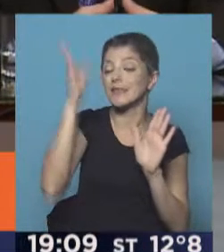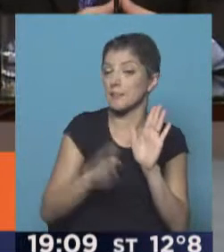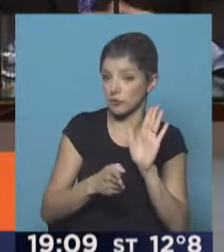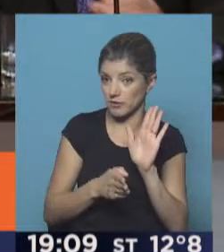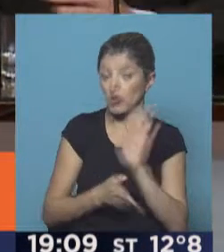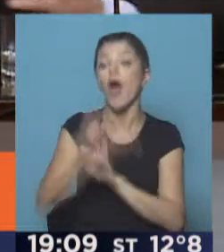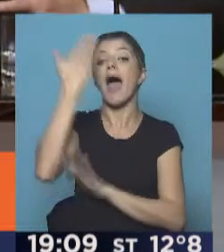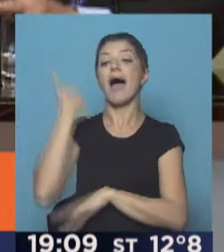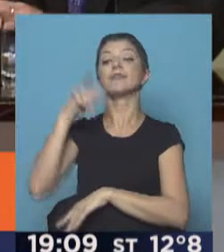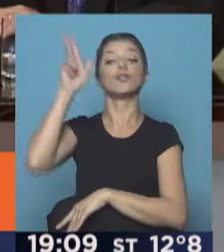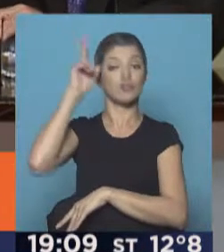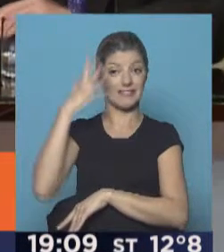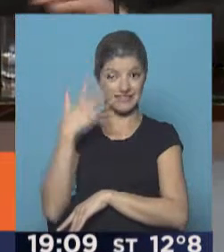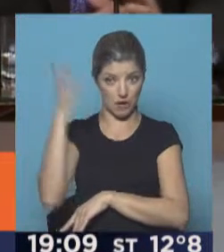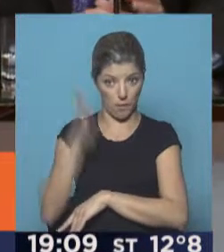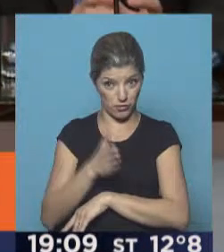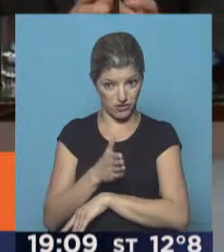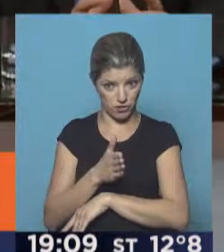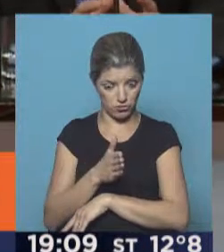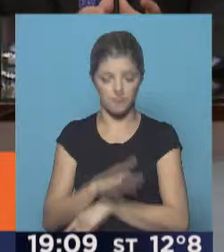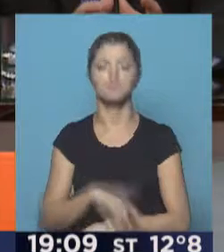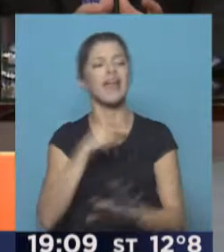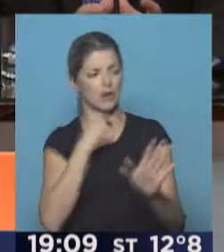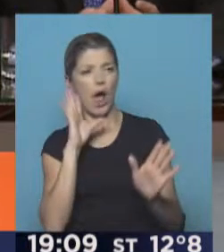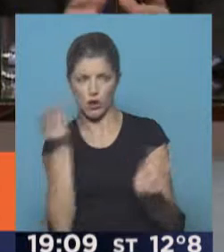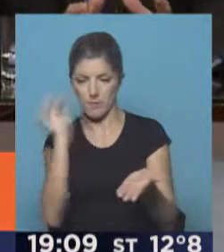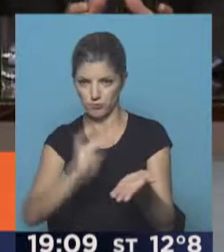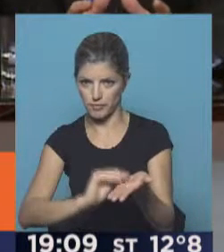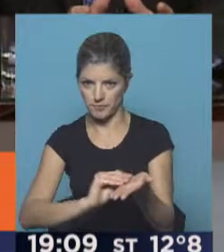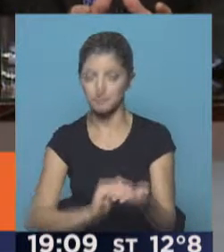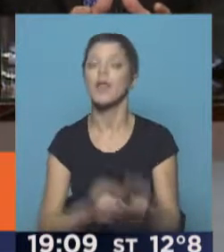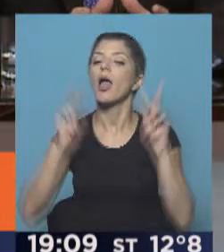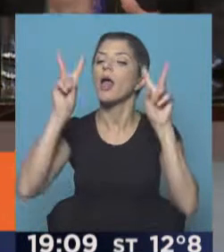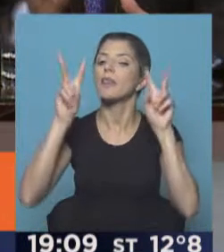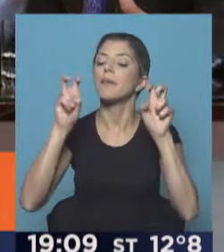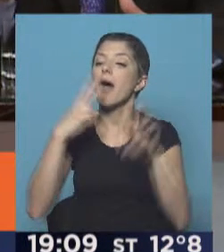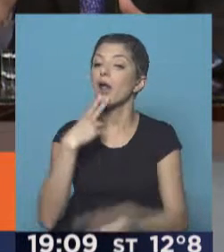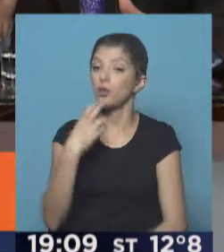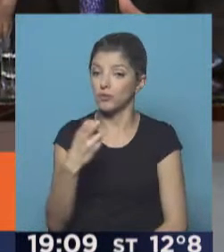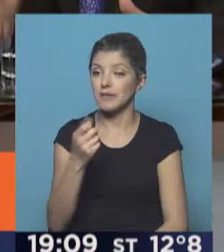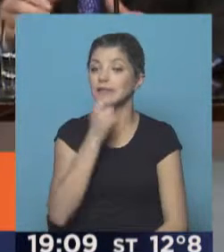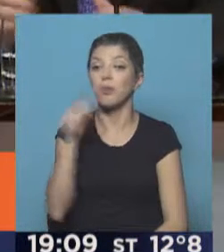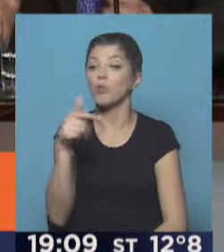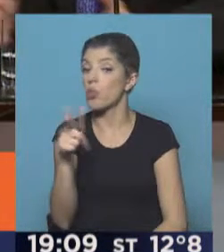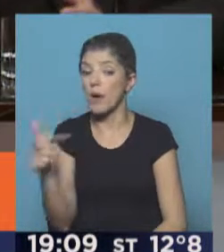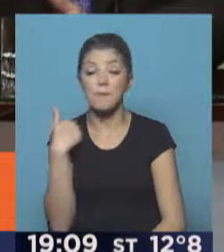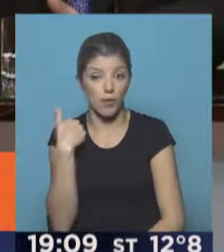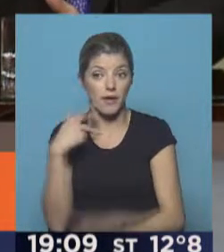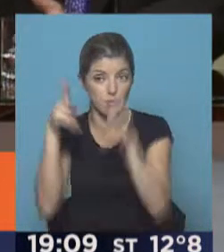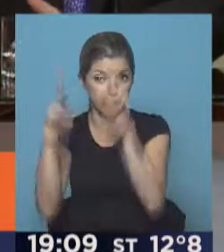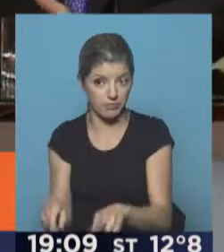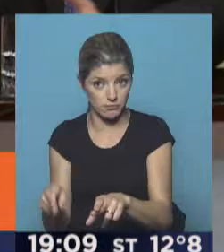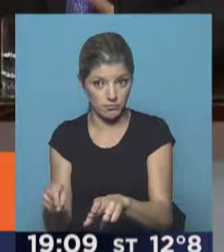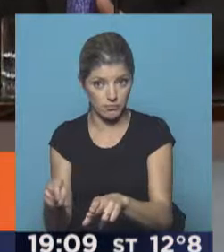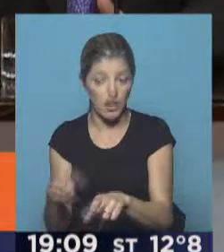cubriendo el 85%. Pero quiero agregar algo, en electricidad, cuando uno no la tiene, la puede cortar y quedará